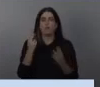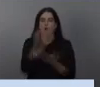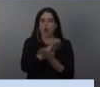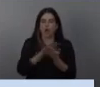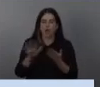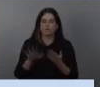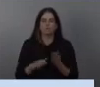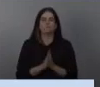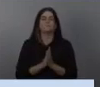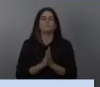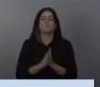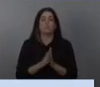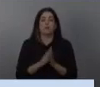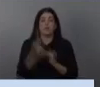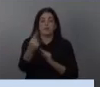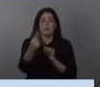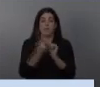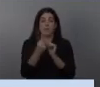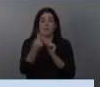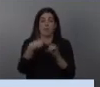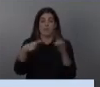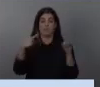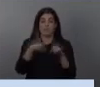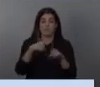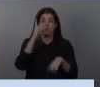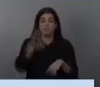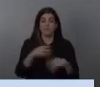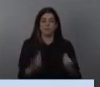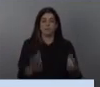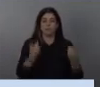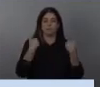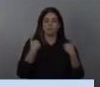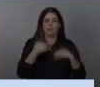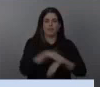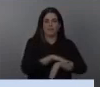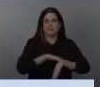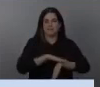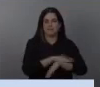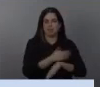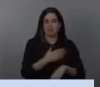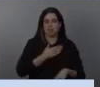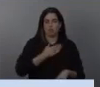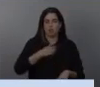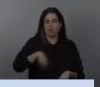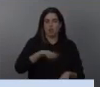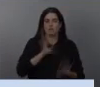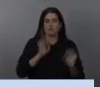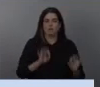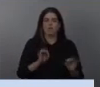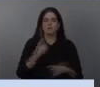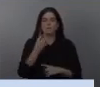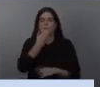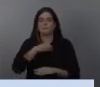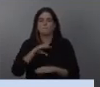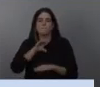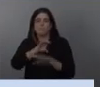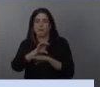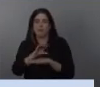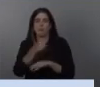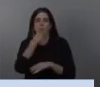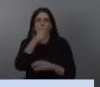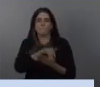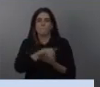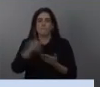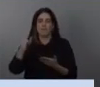responsabilidad y competencia de la administración general del estado el refuerzo de las becas de un más de un millón de estudiantes